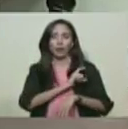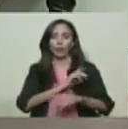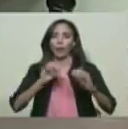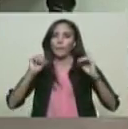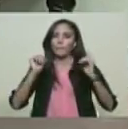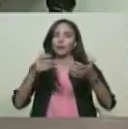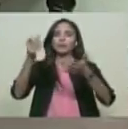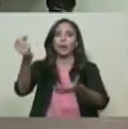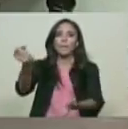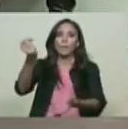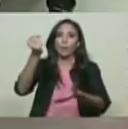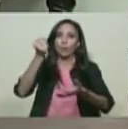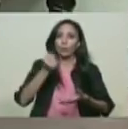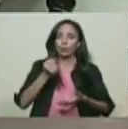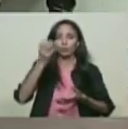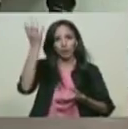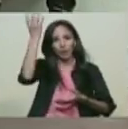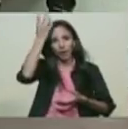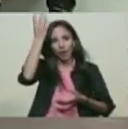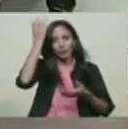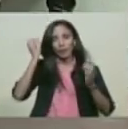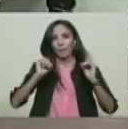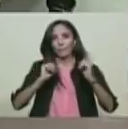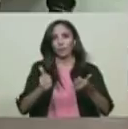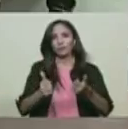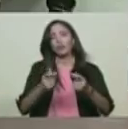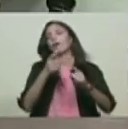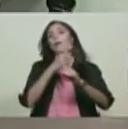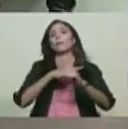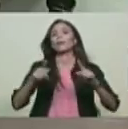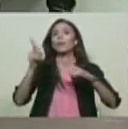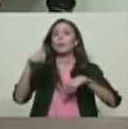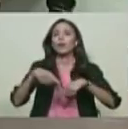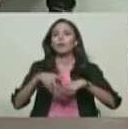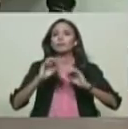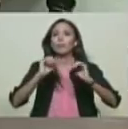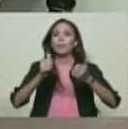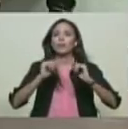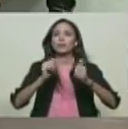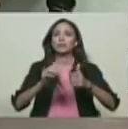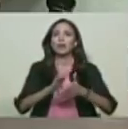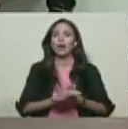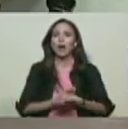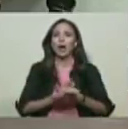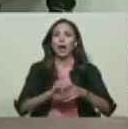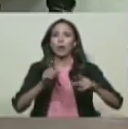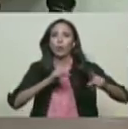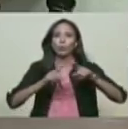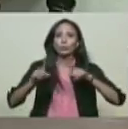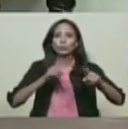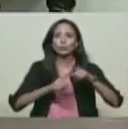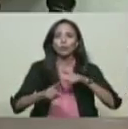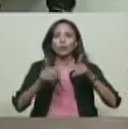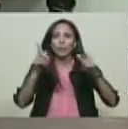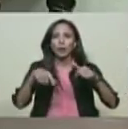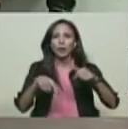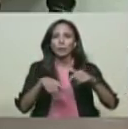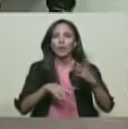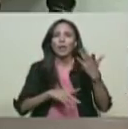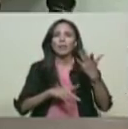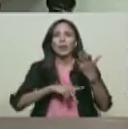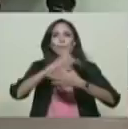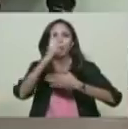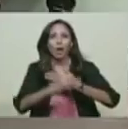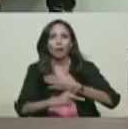el bono de Reyes, pero también arranca la jornada nacional de consulta y elaboración